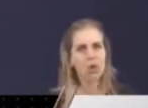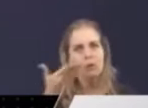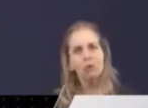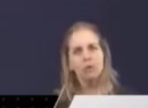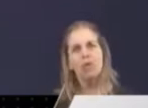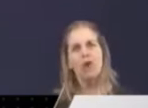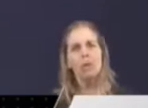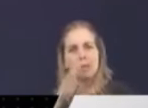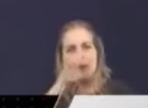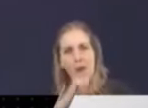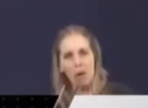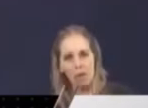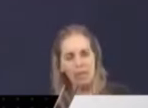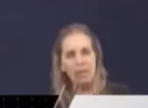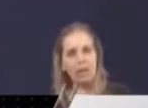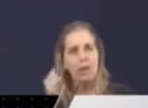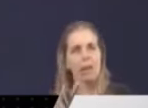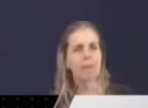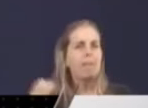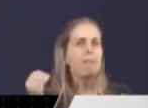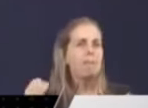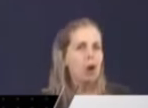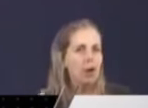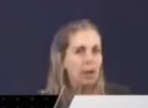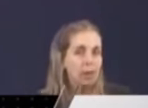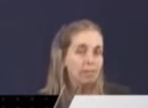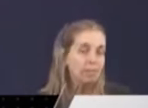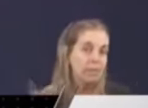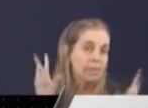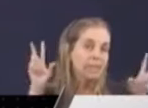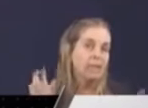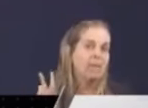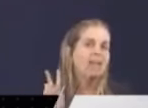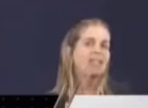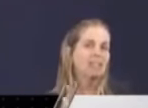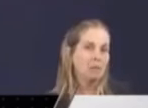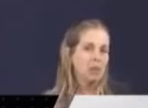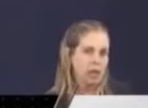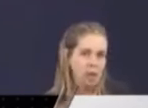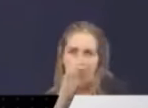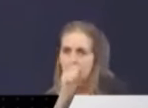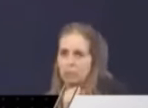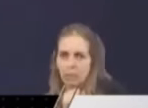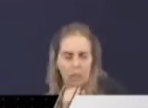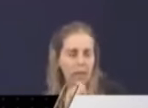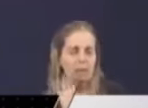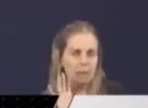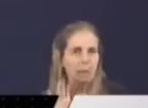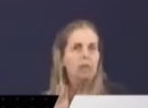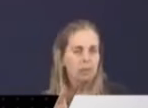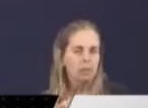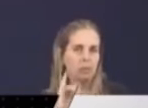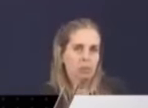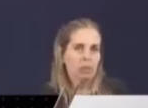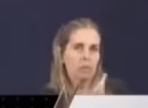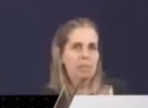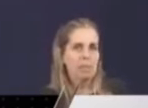reservado del porqué de esta de esta sugerencia Así que efectivamente el presidente